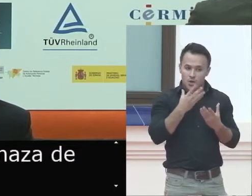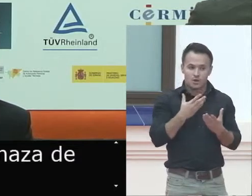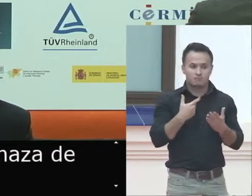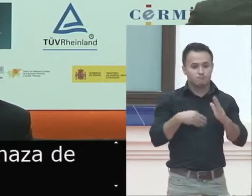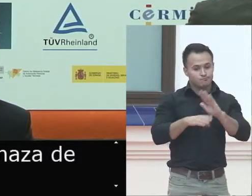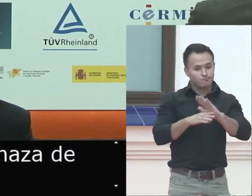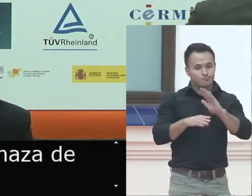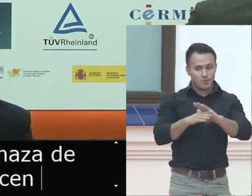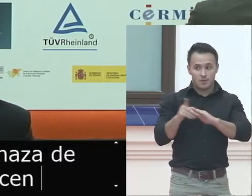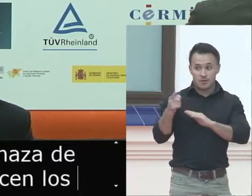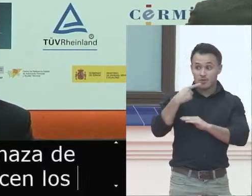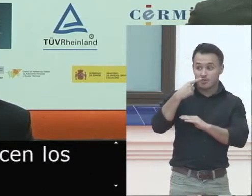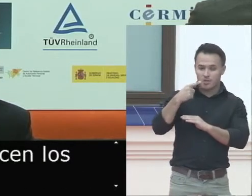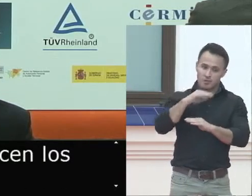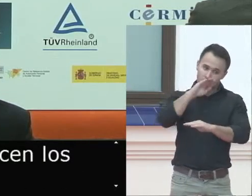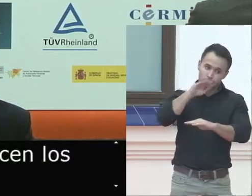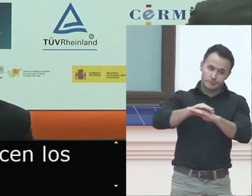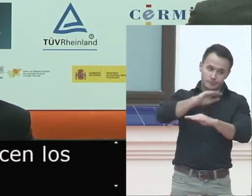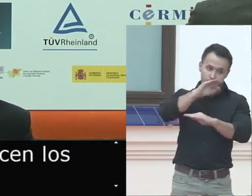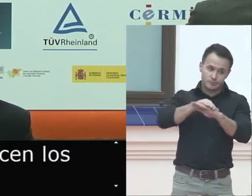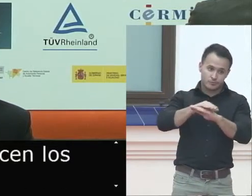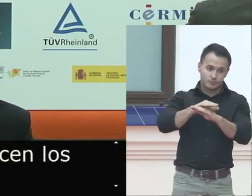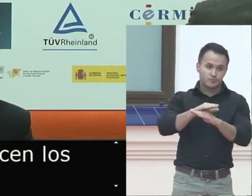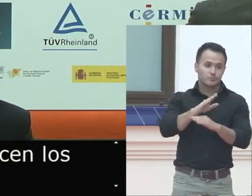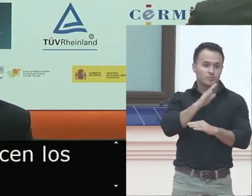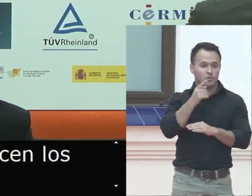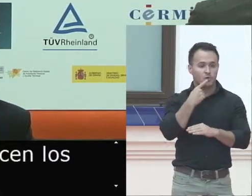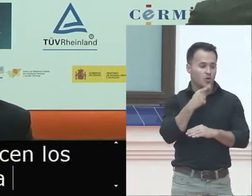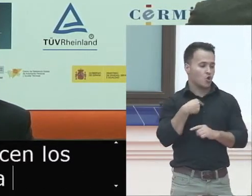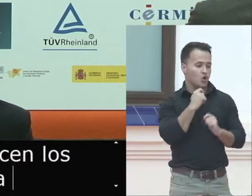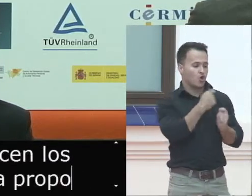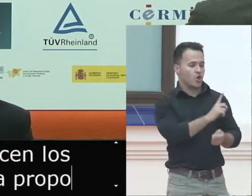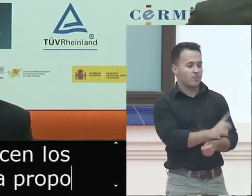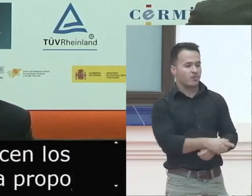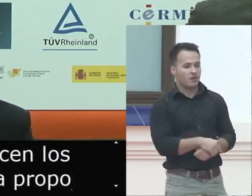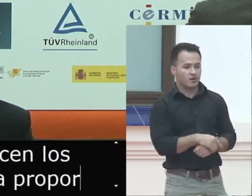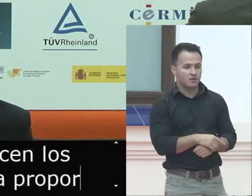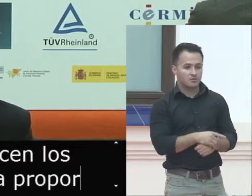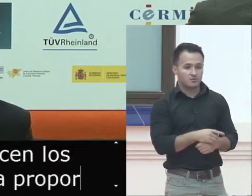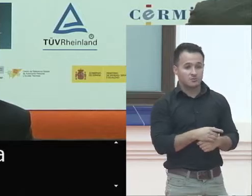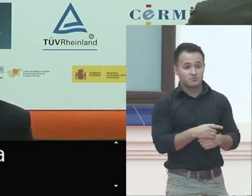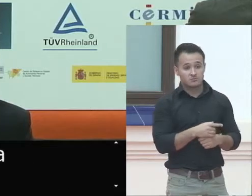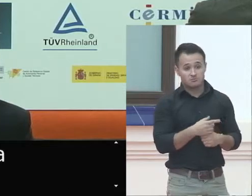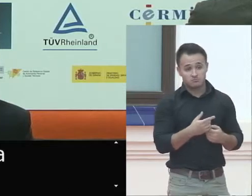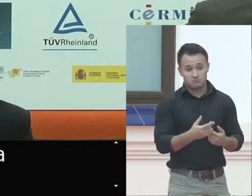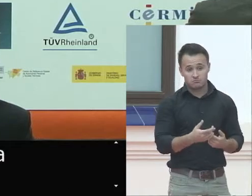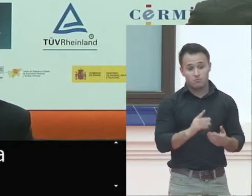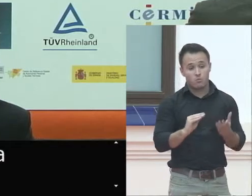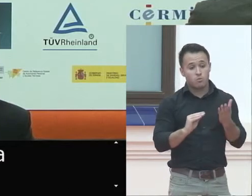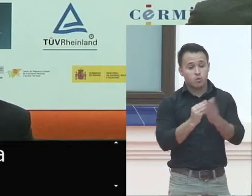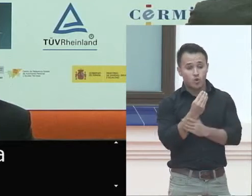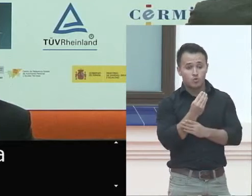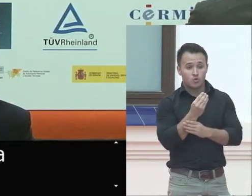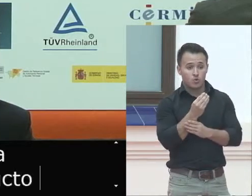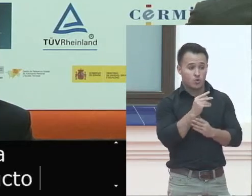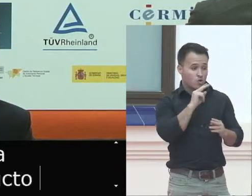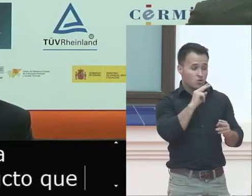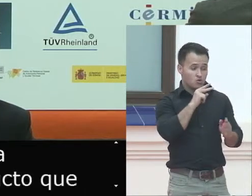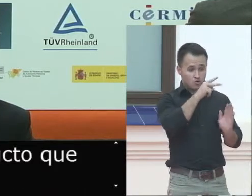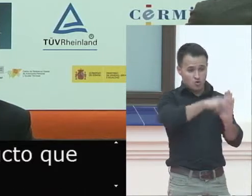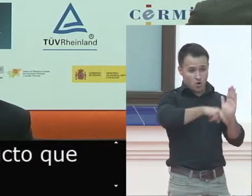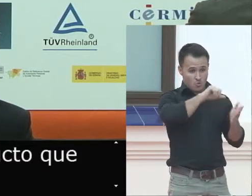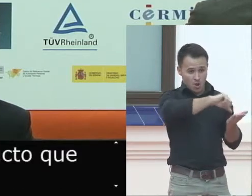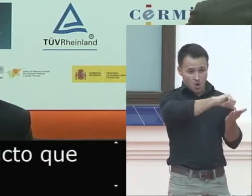los grandes, porque dicen no vamos a proporcionar eso y no hará un producto que cumple las